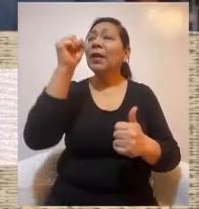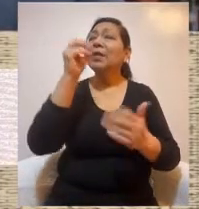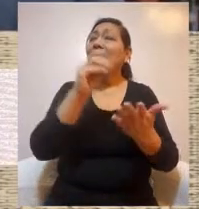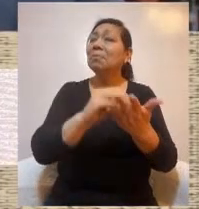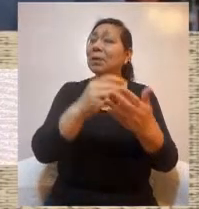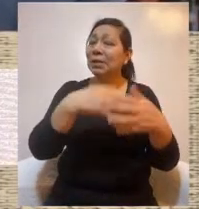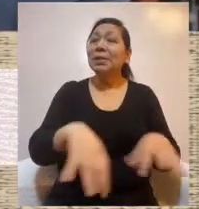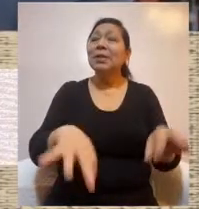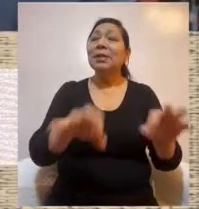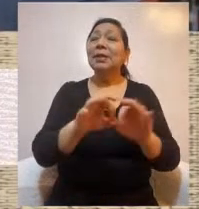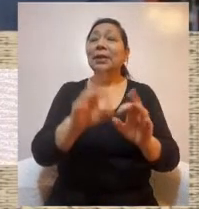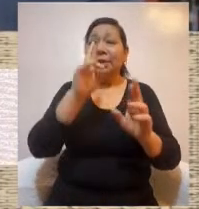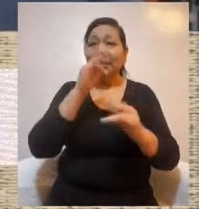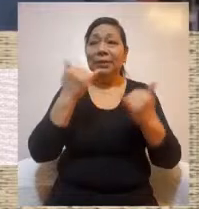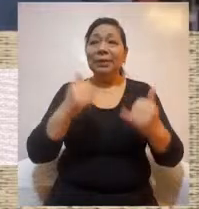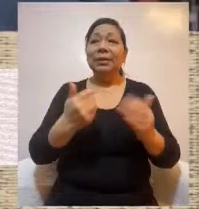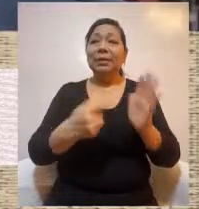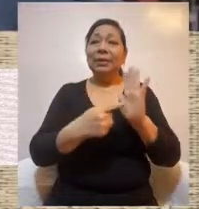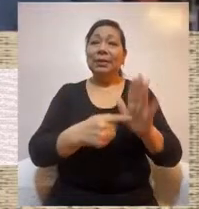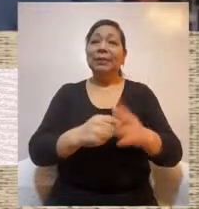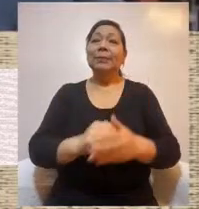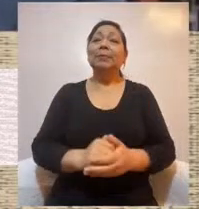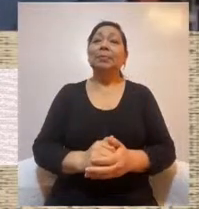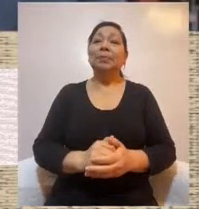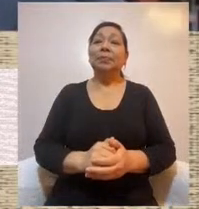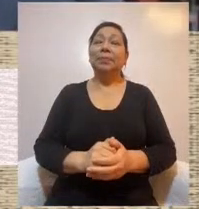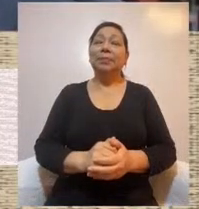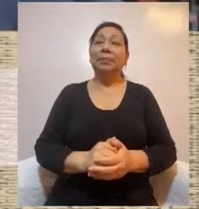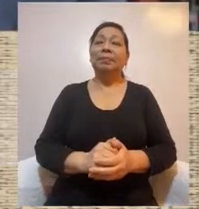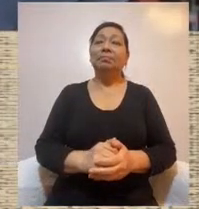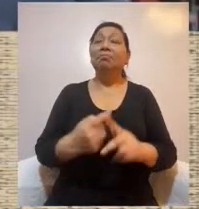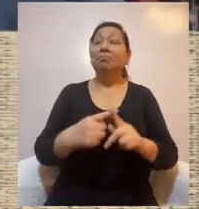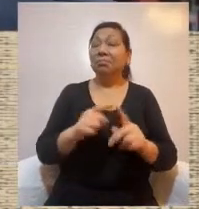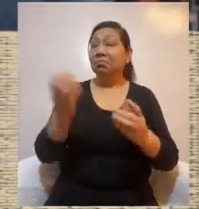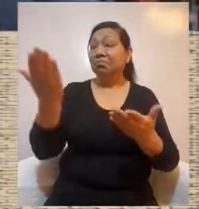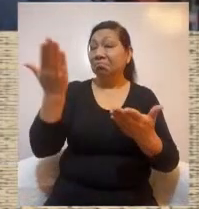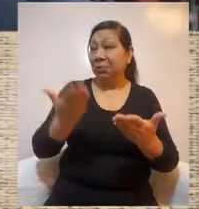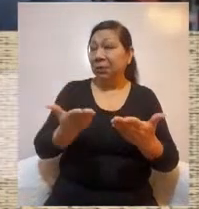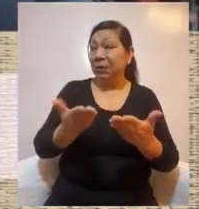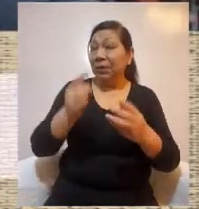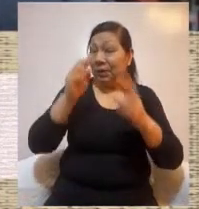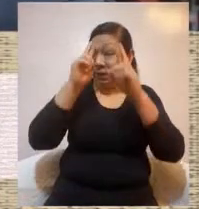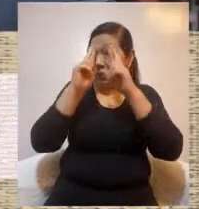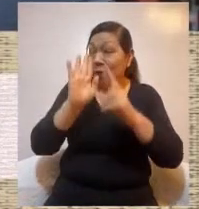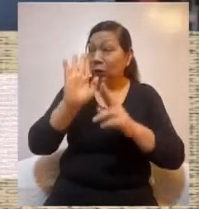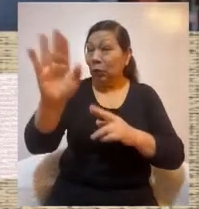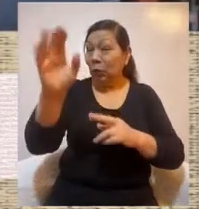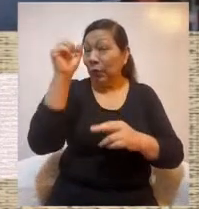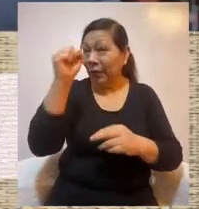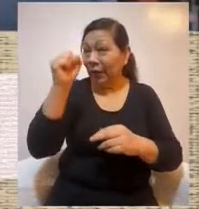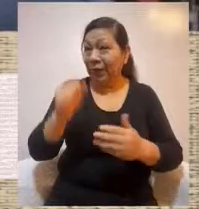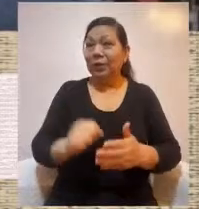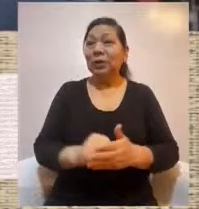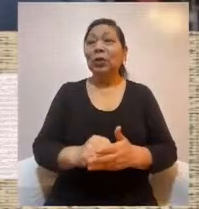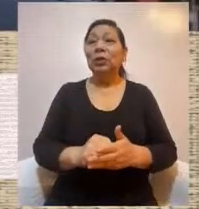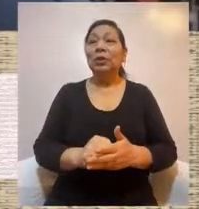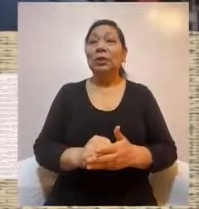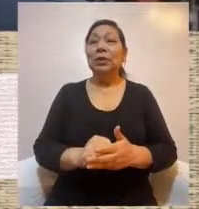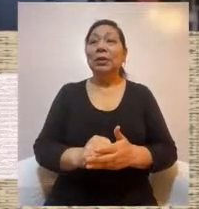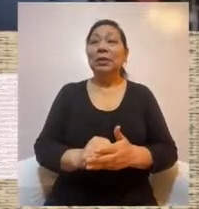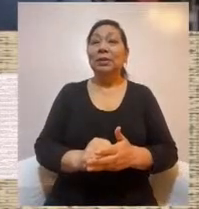los derechos fundamentales vulnerados en el presente caso? Sí, se considera que hay una vulneración de lo que